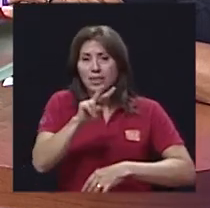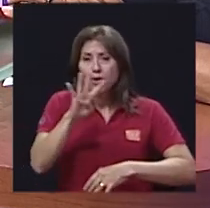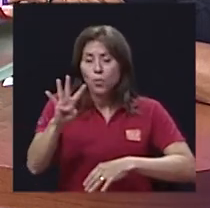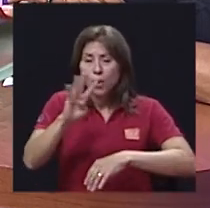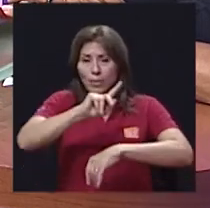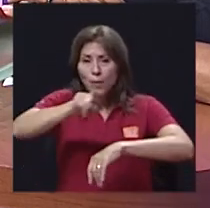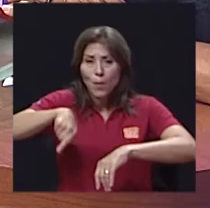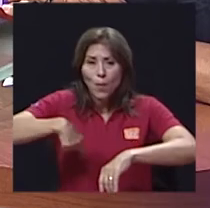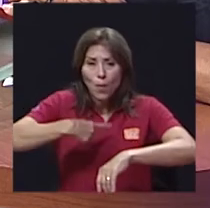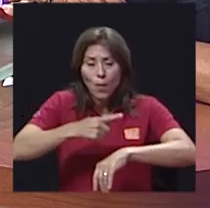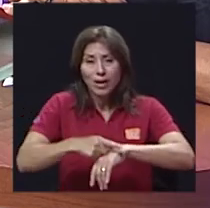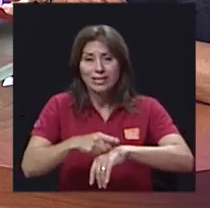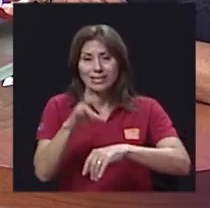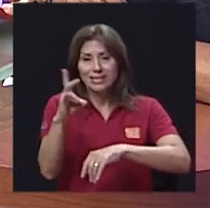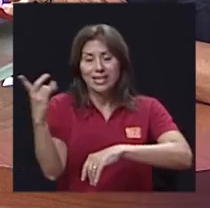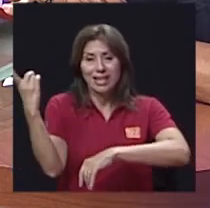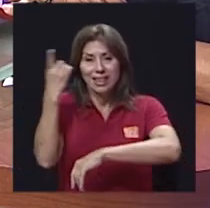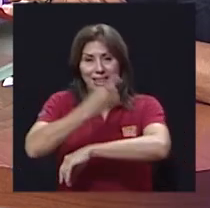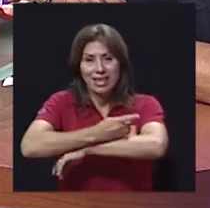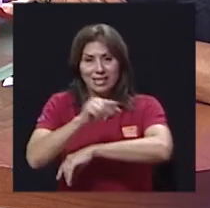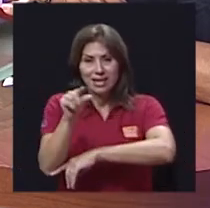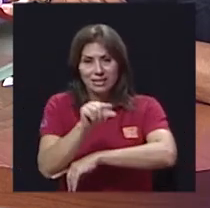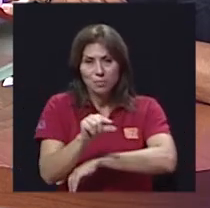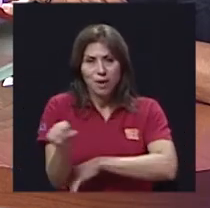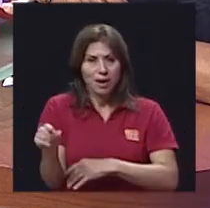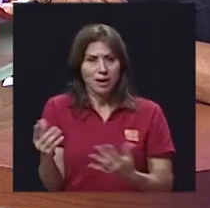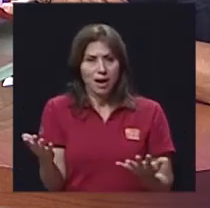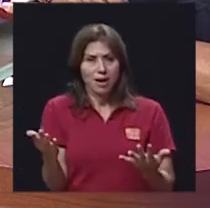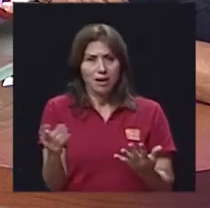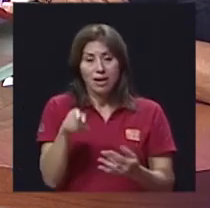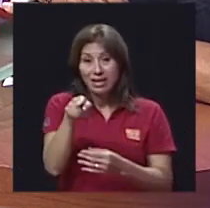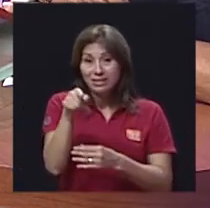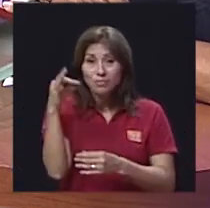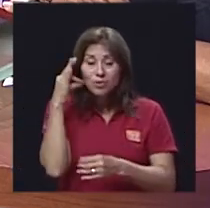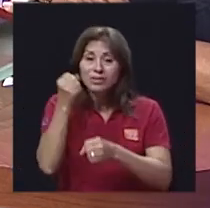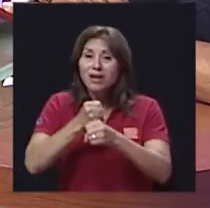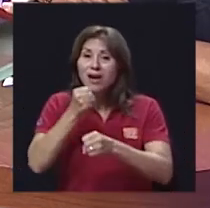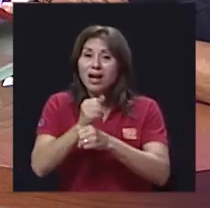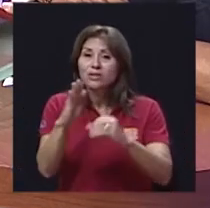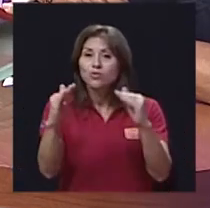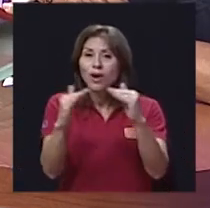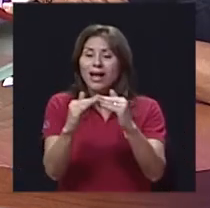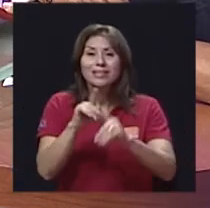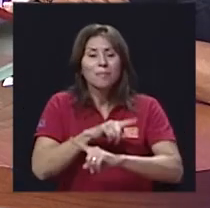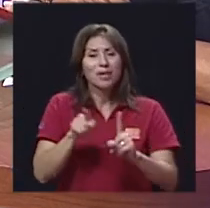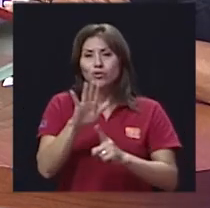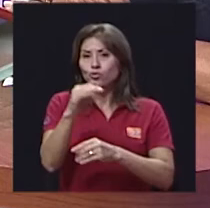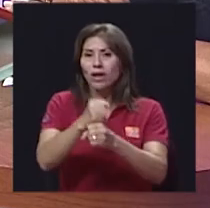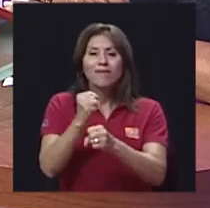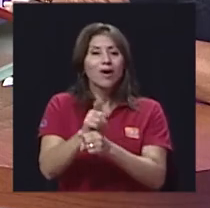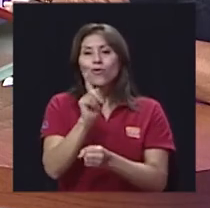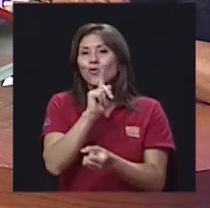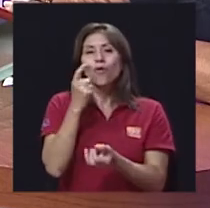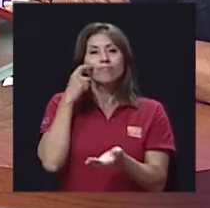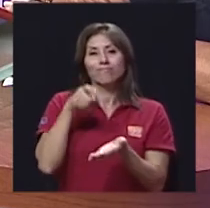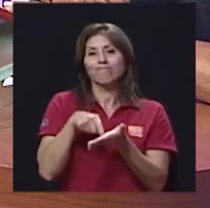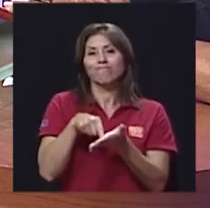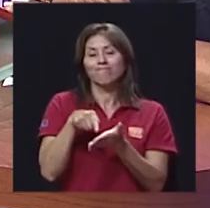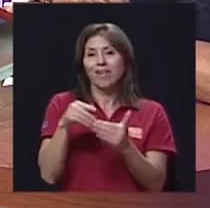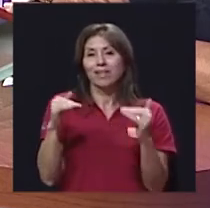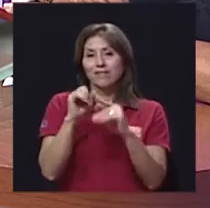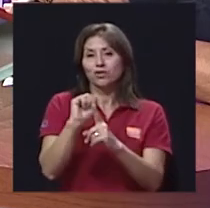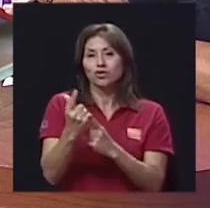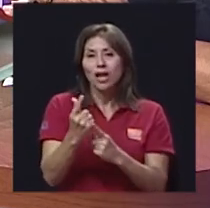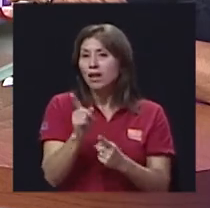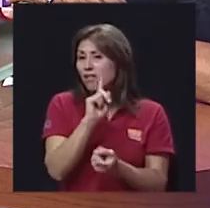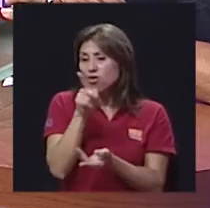7 días de la semana, trabajan en su casa, solamente que no, es un trabajo que no es reconocido socialmente, no es remunerado, no tienen